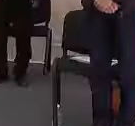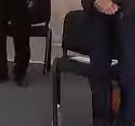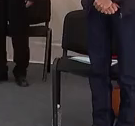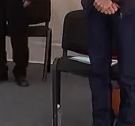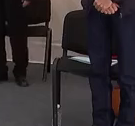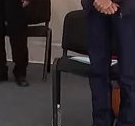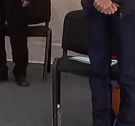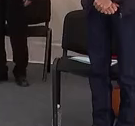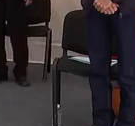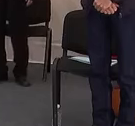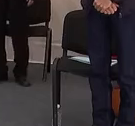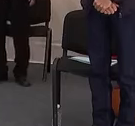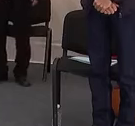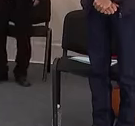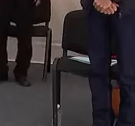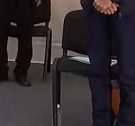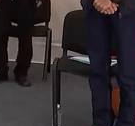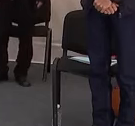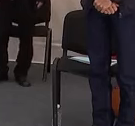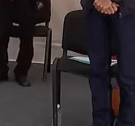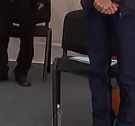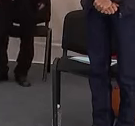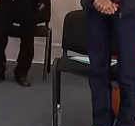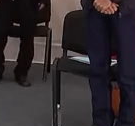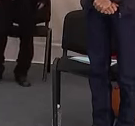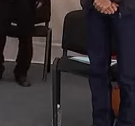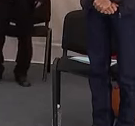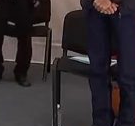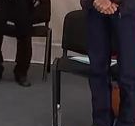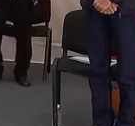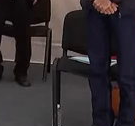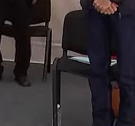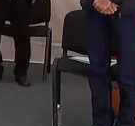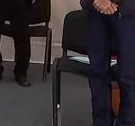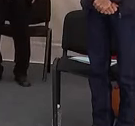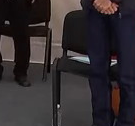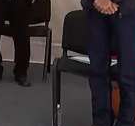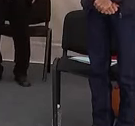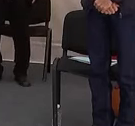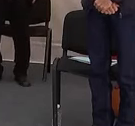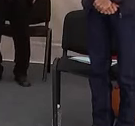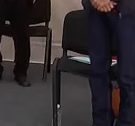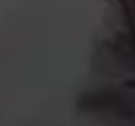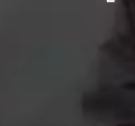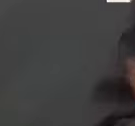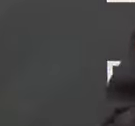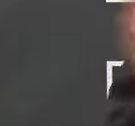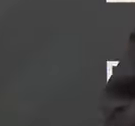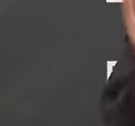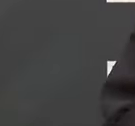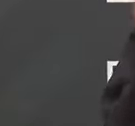La presidenta municipal de San Cristóbal de las Casas, Jerónima Toledo Villalobos.